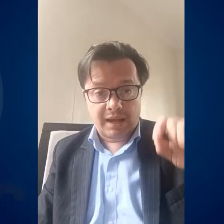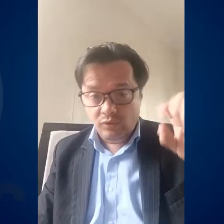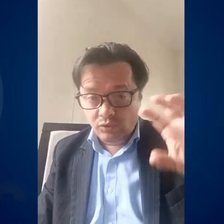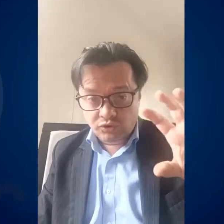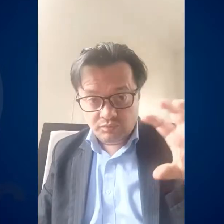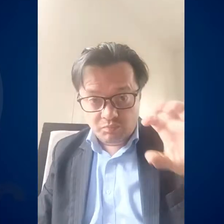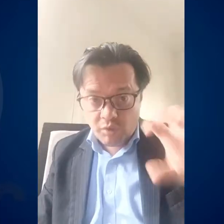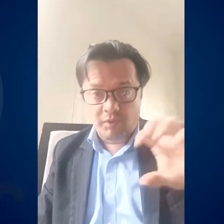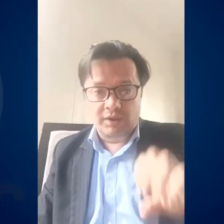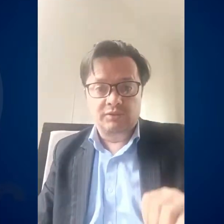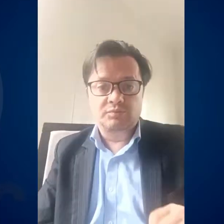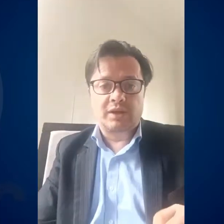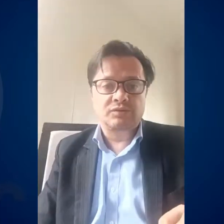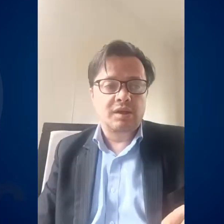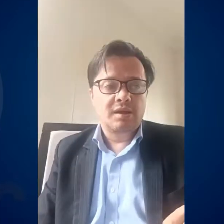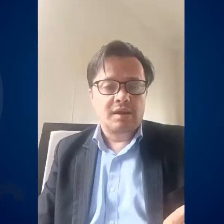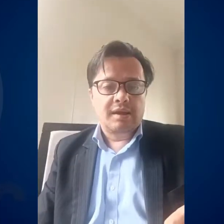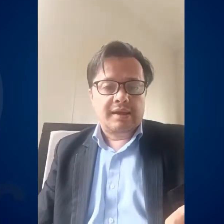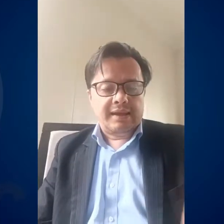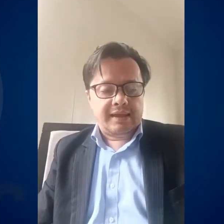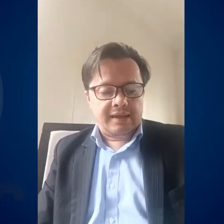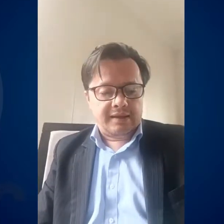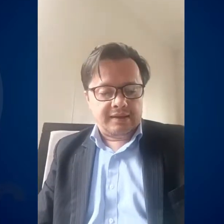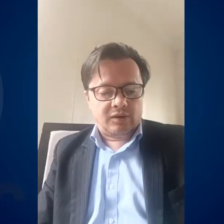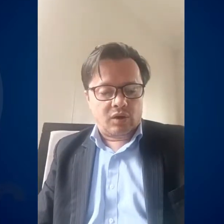mayoría, hay unos muy poquitos buenos,